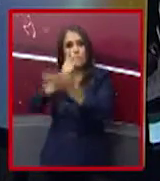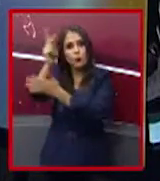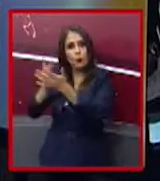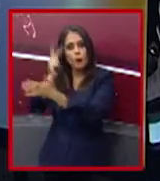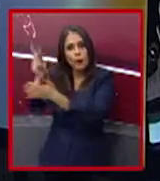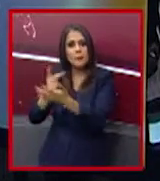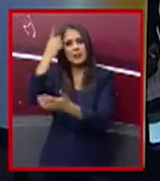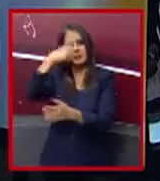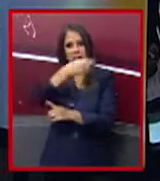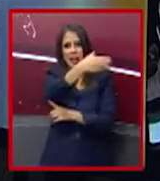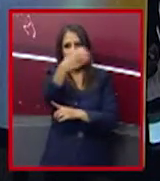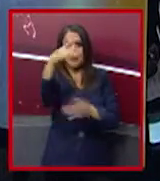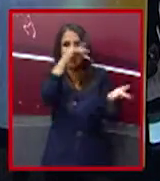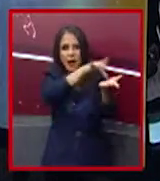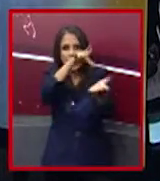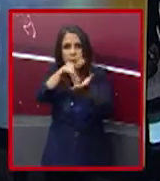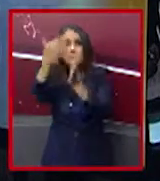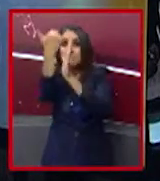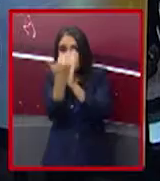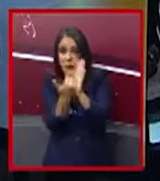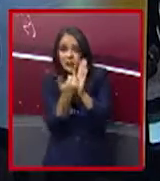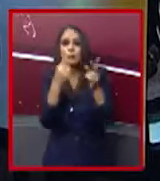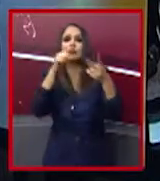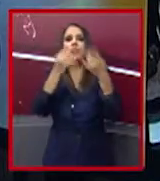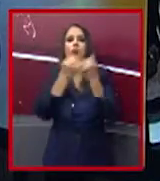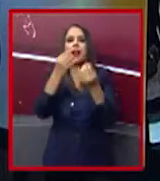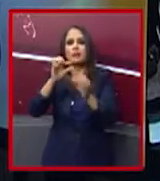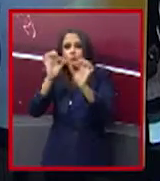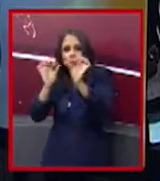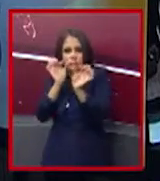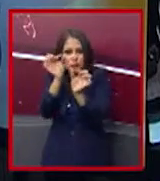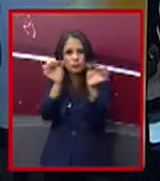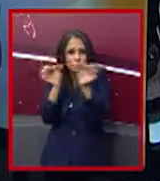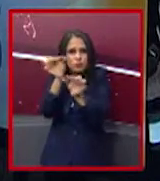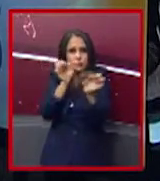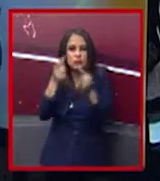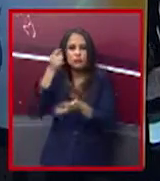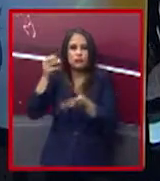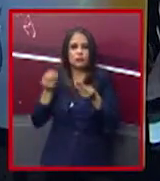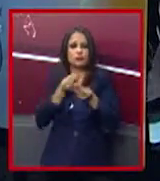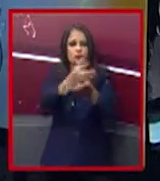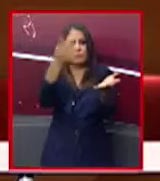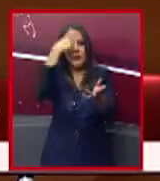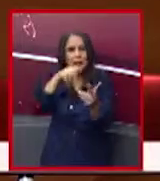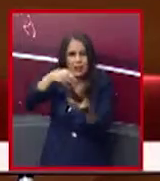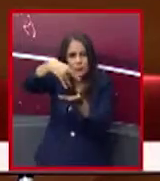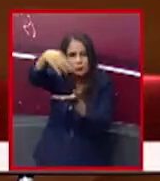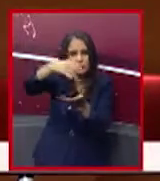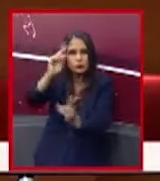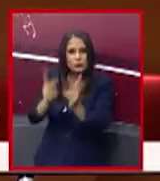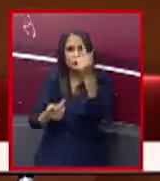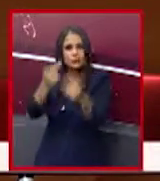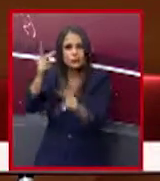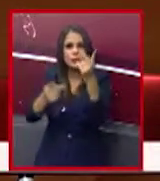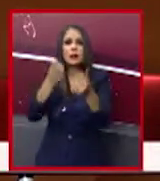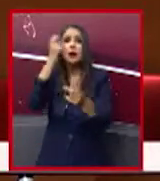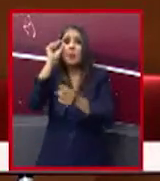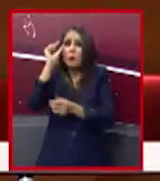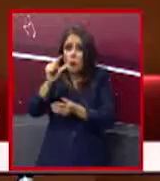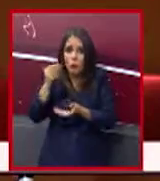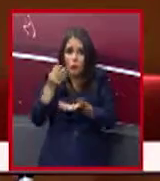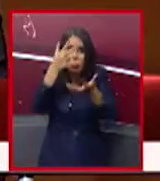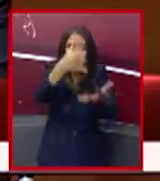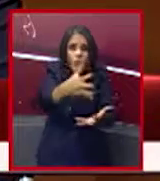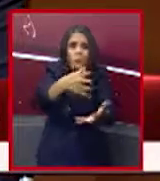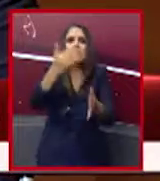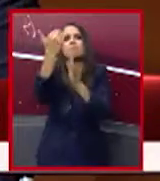mexicano. Además, el incremento de la importación de granos hacen que el sector pierda inversión. ¿Qué programas y bajo